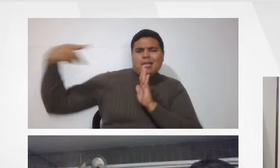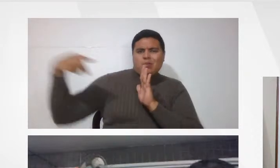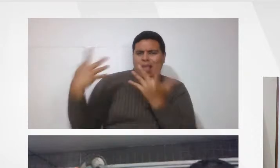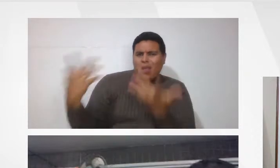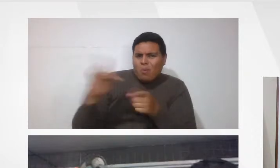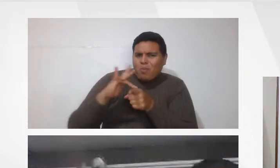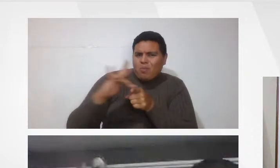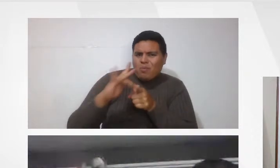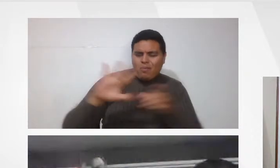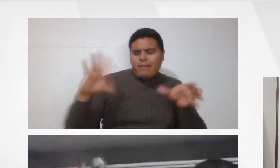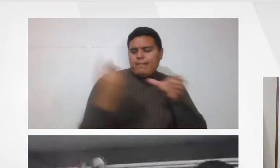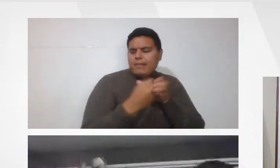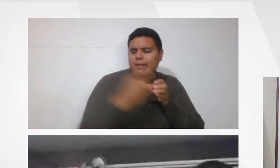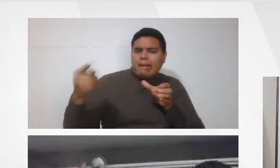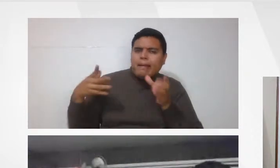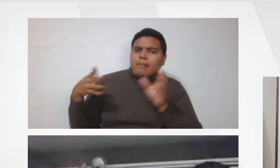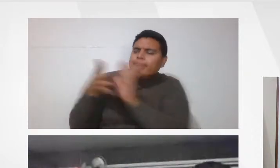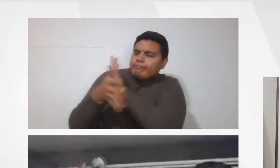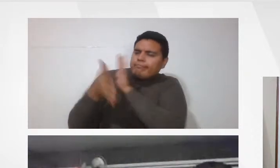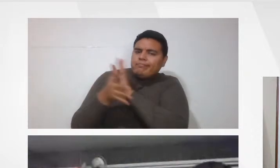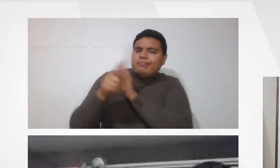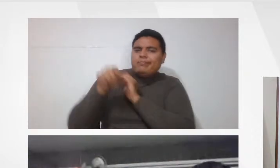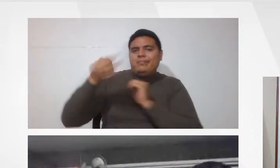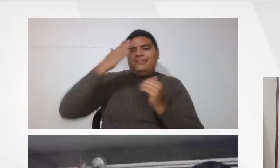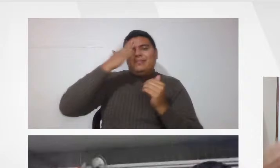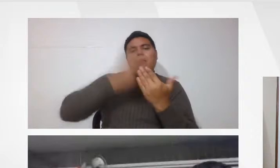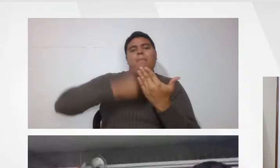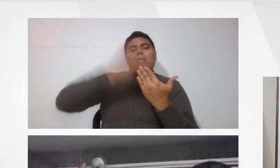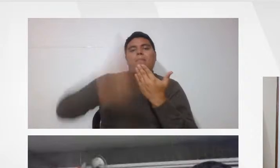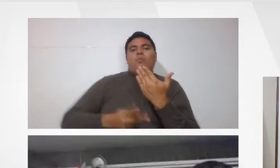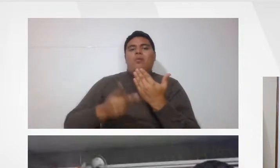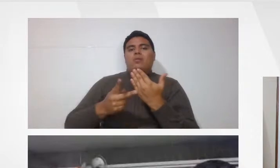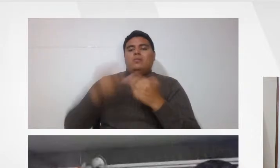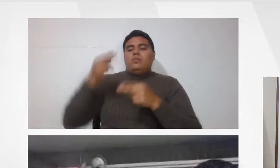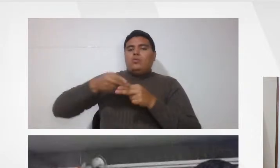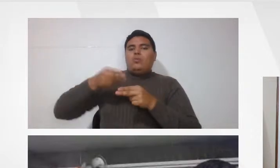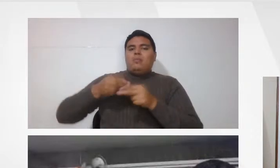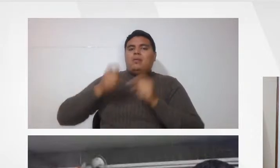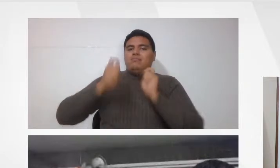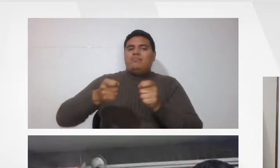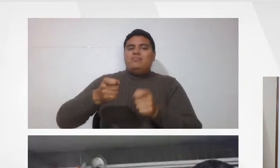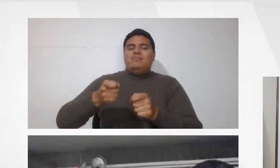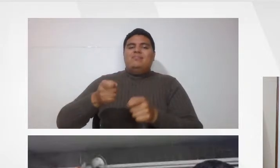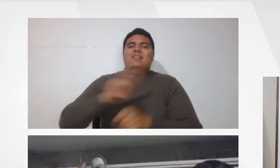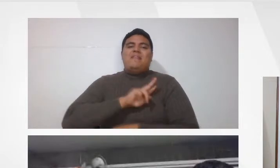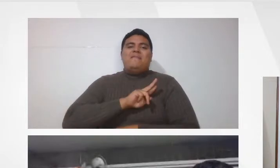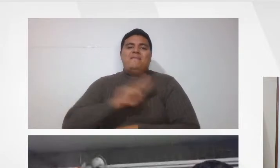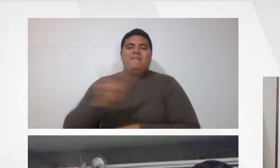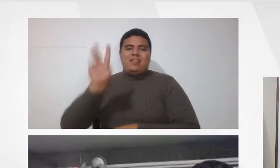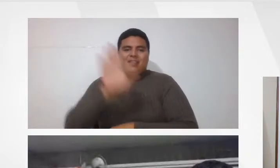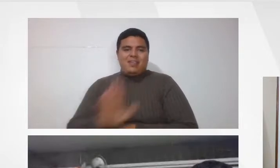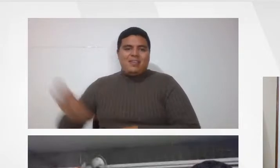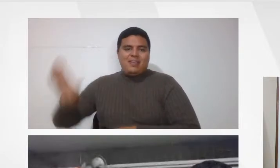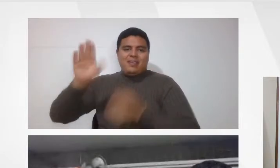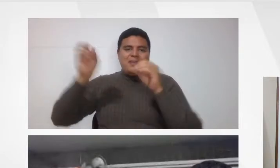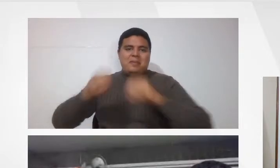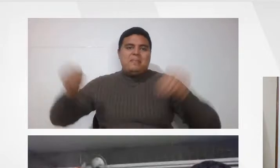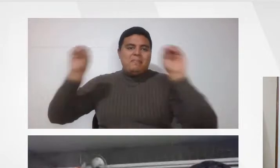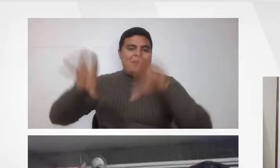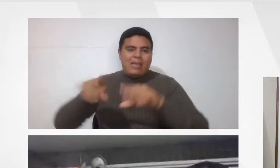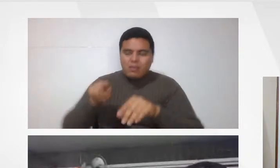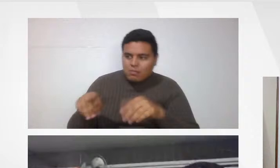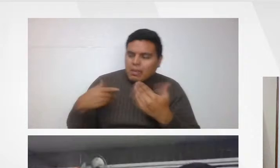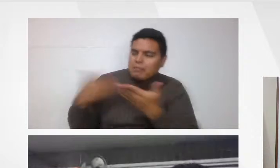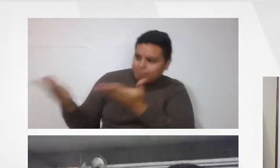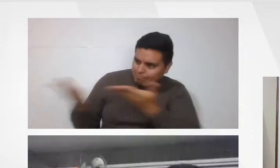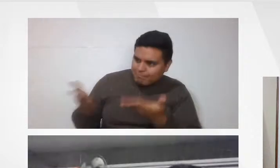ese proyecto ya puntualmente también con su nombre propio, Valle Mágico. Adelante, muy buenas noches, maestro, ¿cómo está?